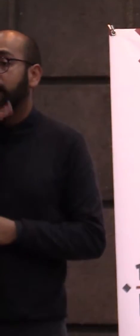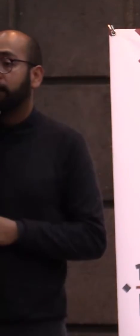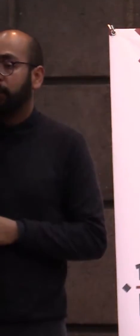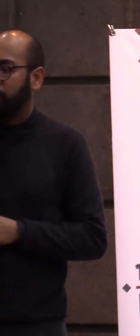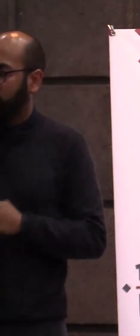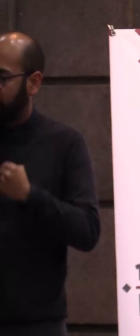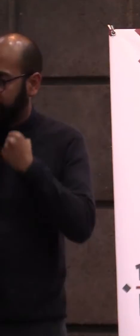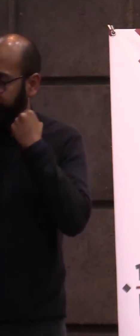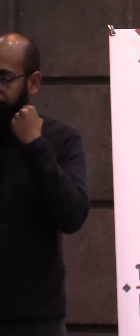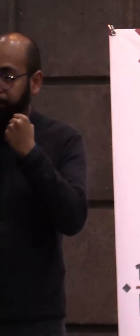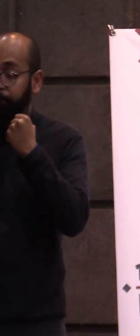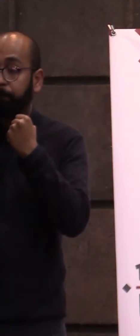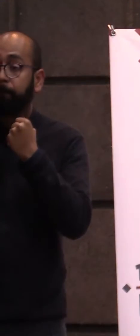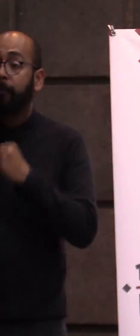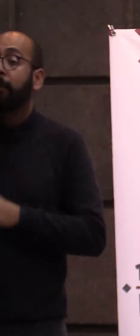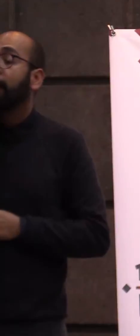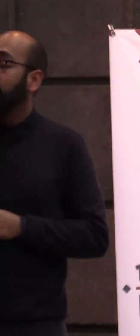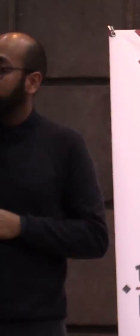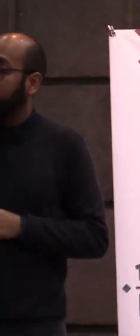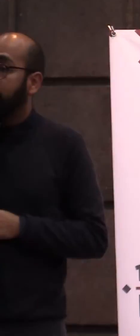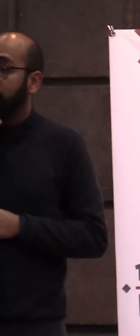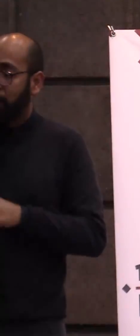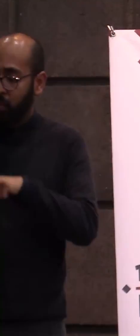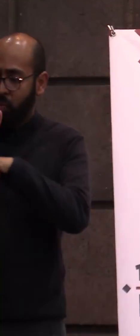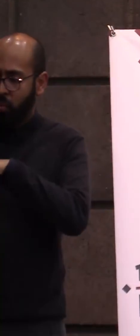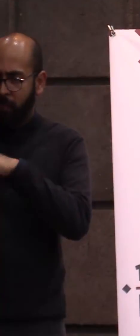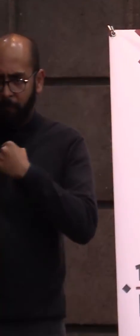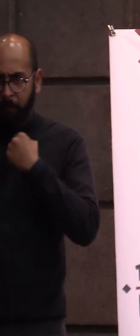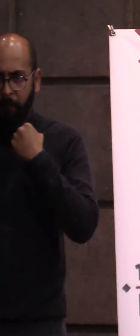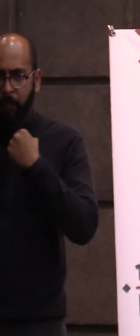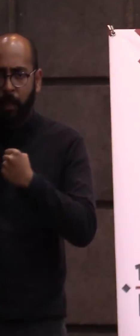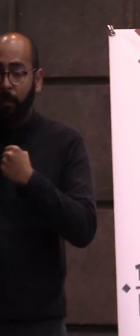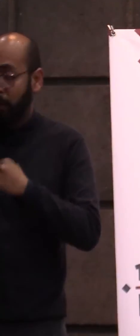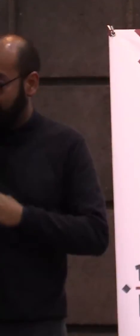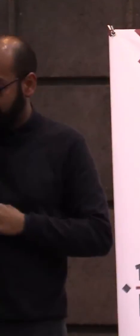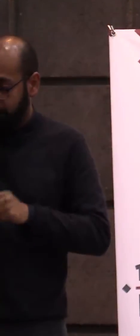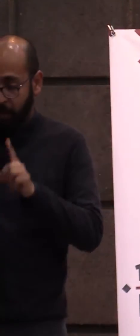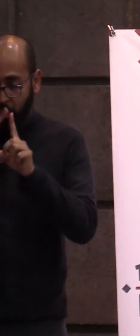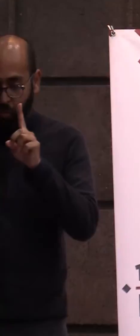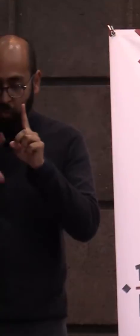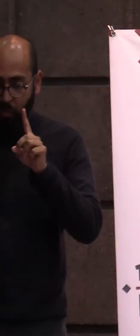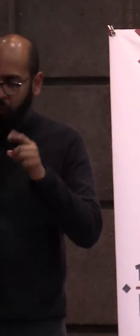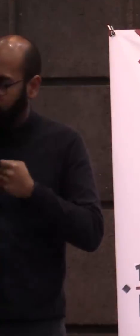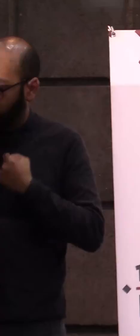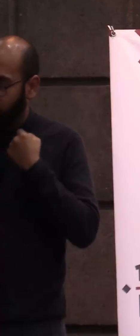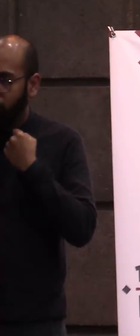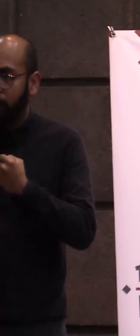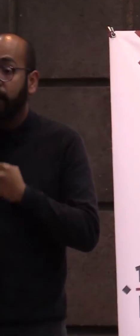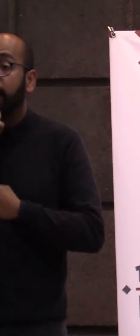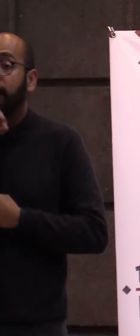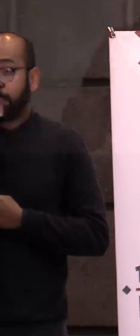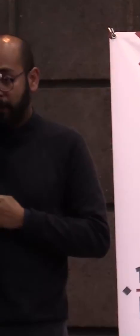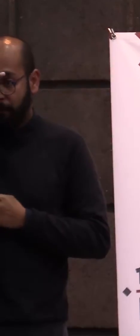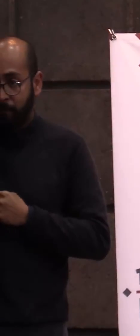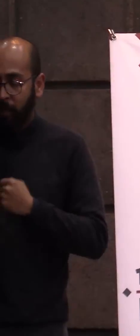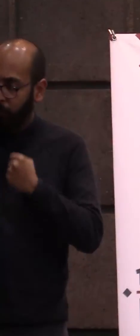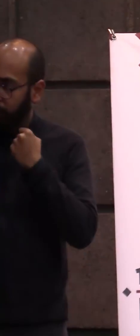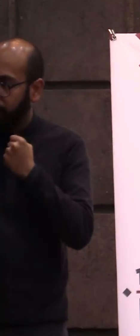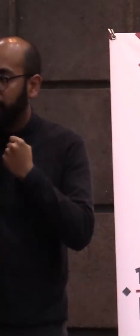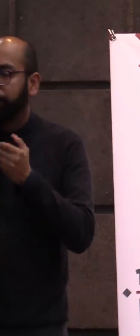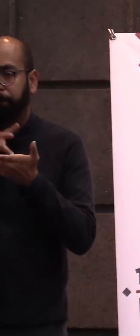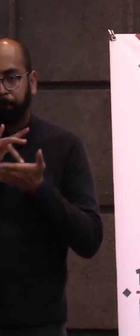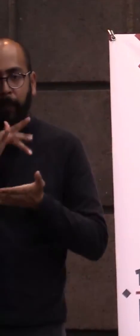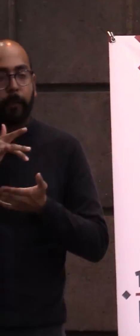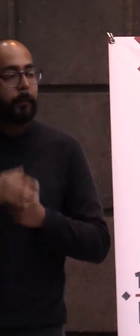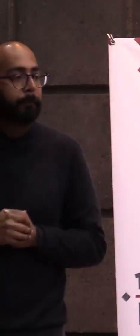Michoacán! ¡Viva! ¡Que viva Uruapan! ¡Viva! ¡Que viva México! ¡Viva! ¡Que viva México! ¡Viva! Gracias.